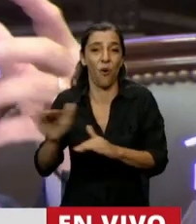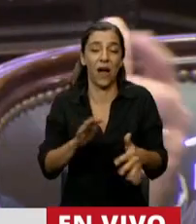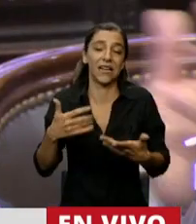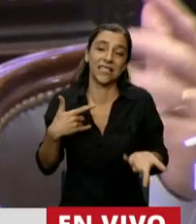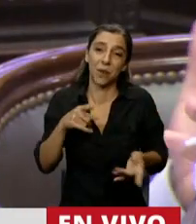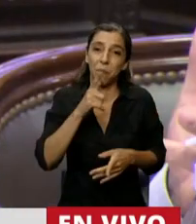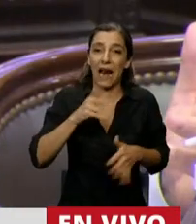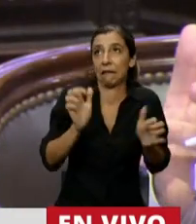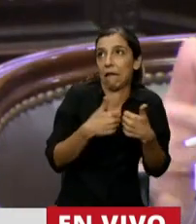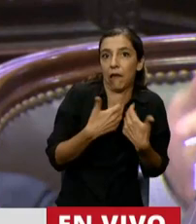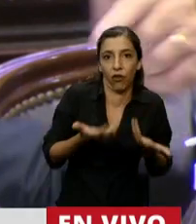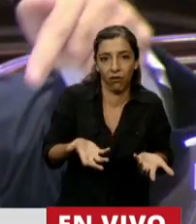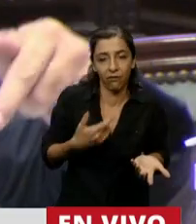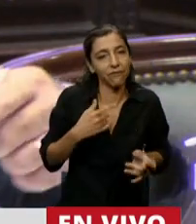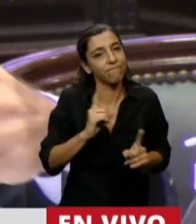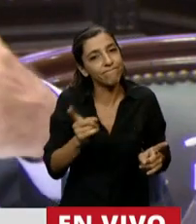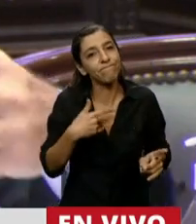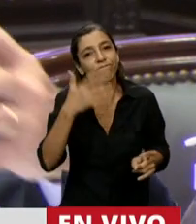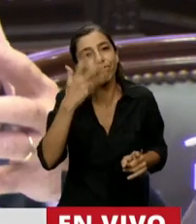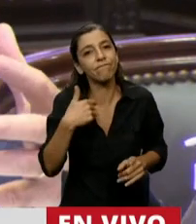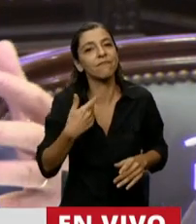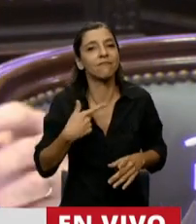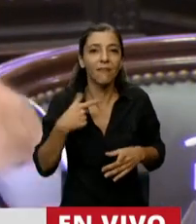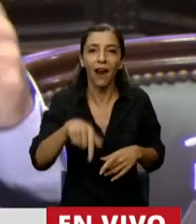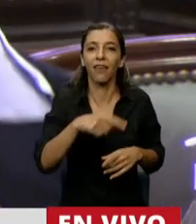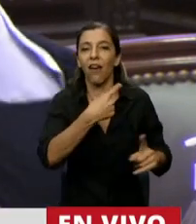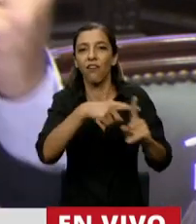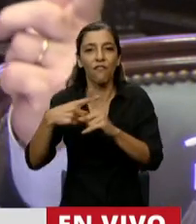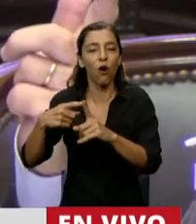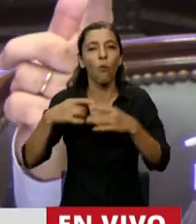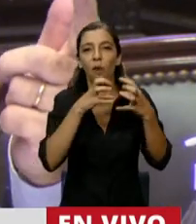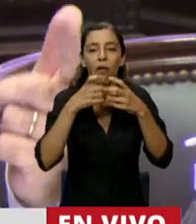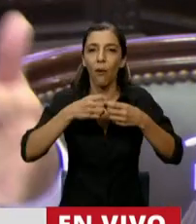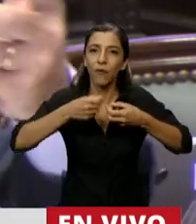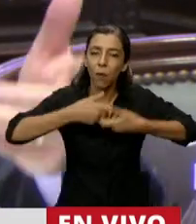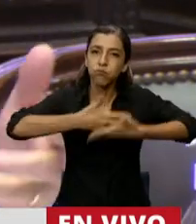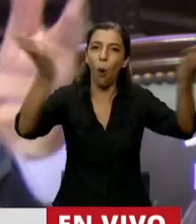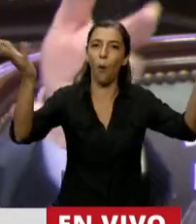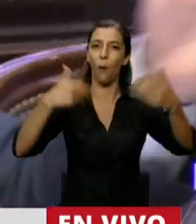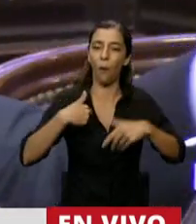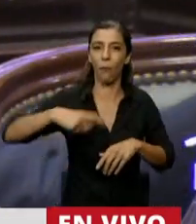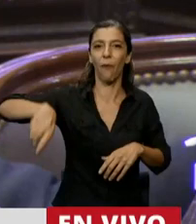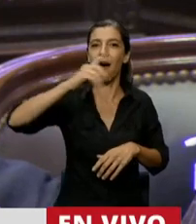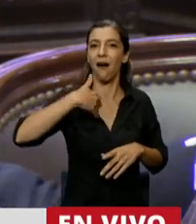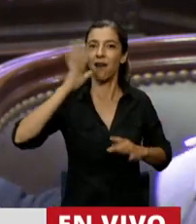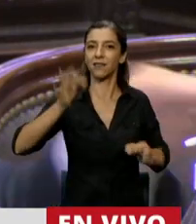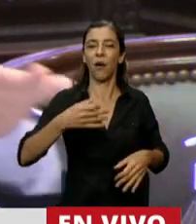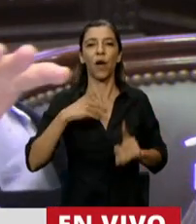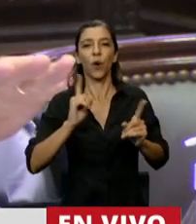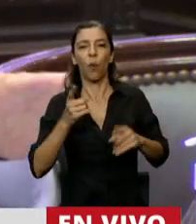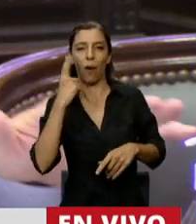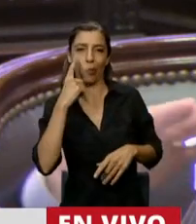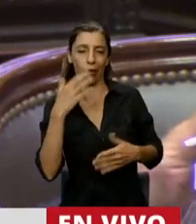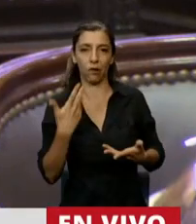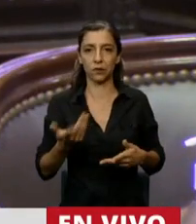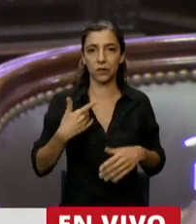Necesitamos darle claridad a nuestros hijos, que cuando discutamos el tema de la fórmula, no lo sea por una picardía de la política o una oportunidad que tengamos